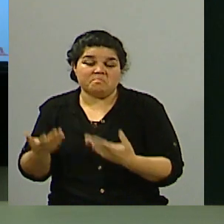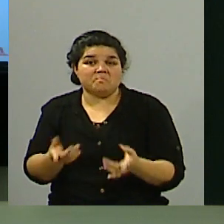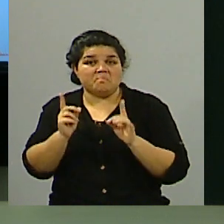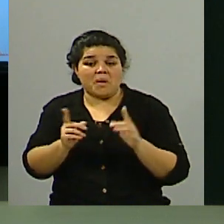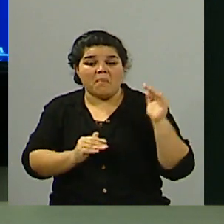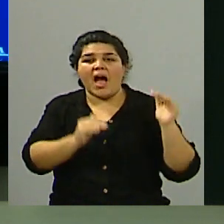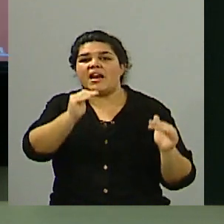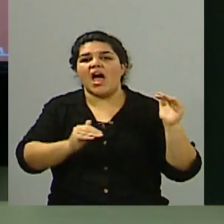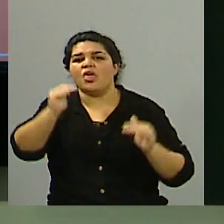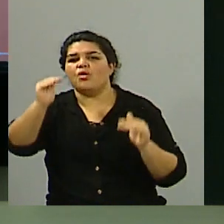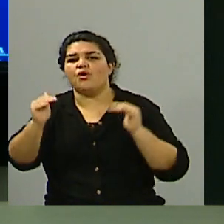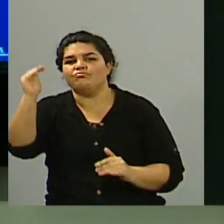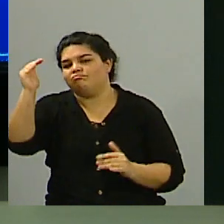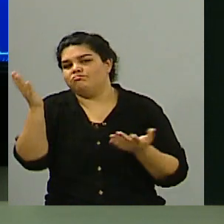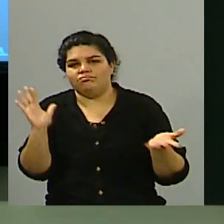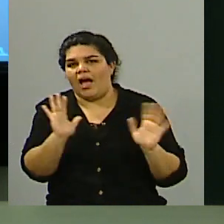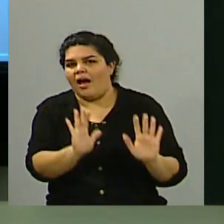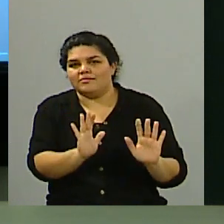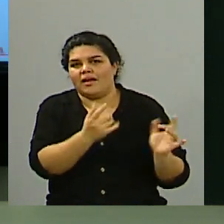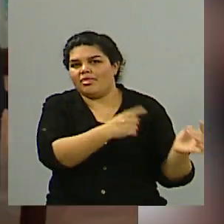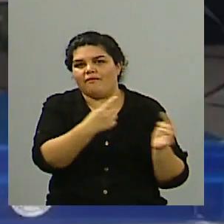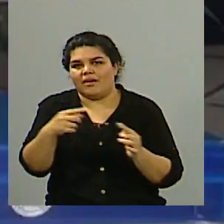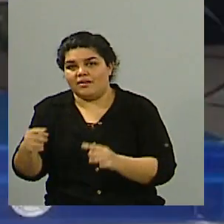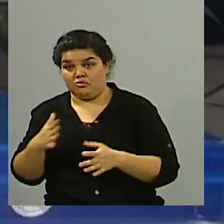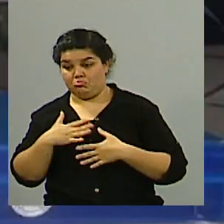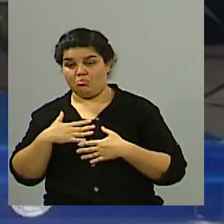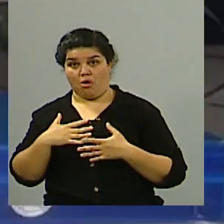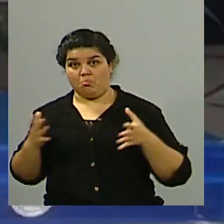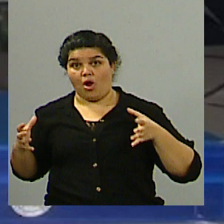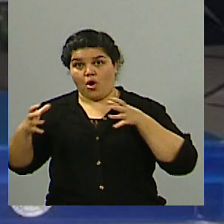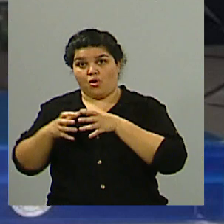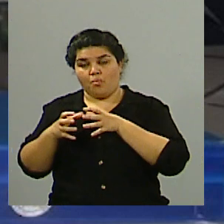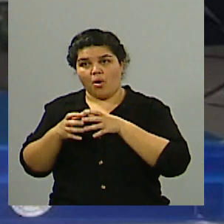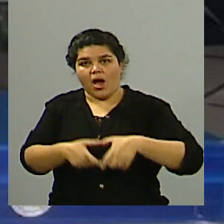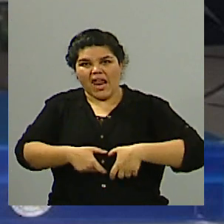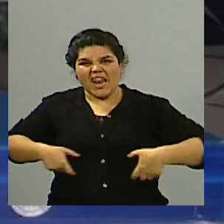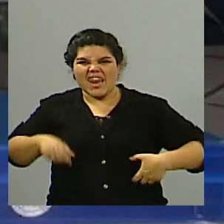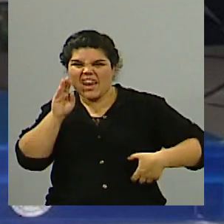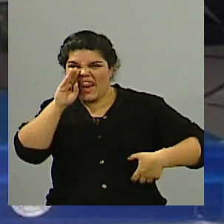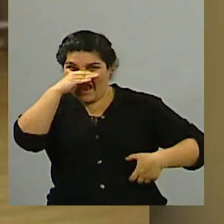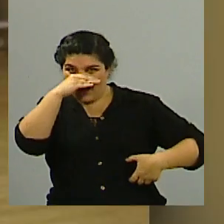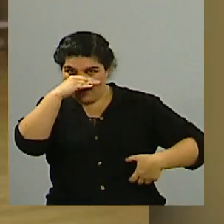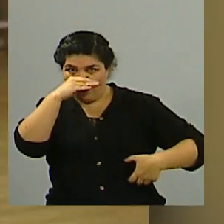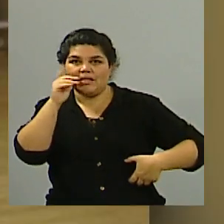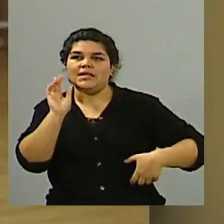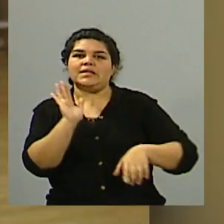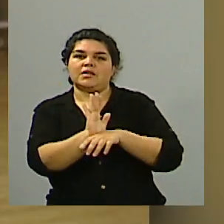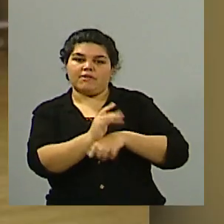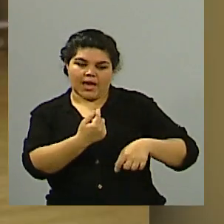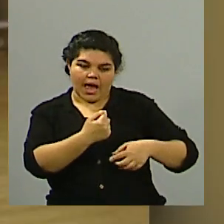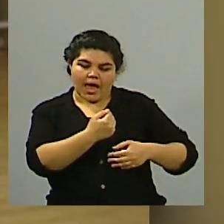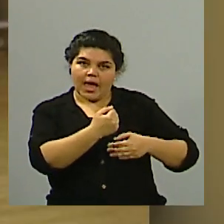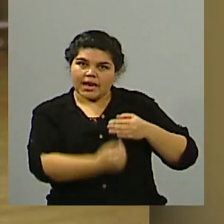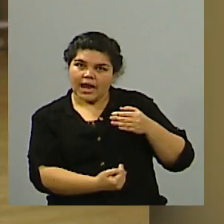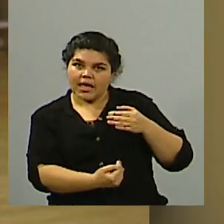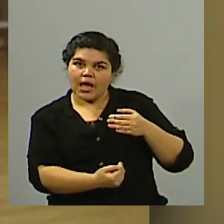grados de forma diferente. En el caso de nuestra escuela, nosotros le vamos poniendo al cinturón negro una rayita blanca. Una rayita blanca es